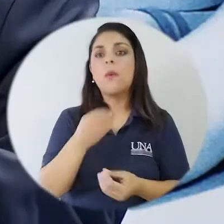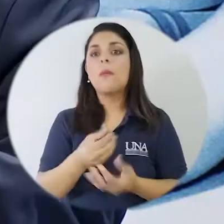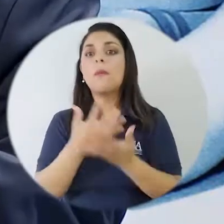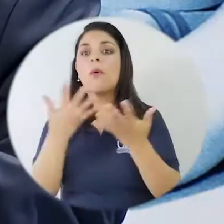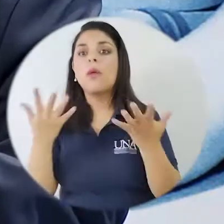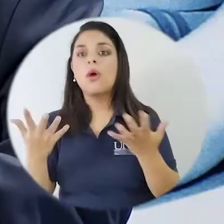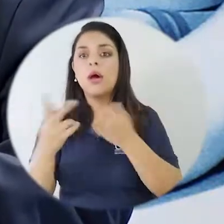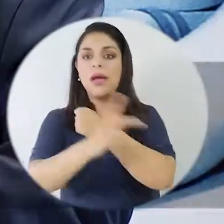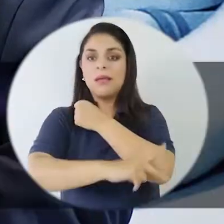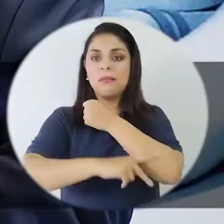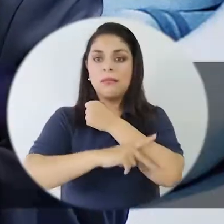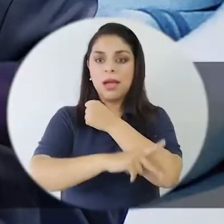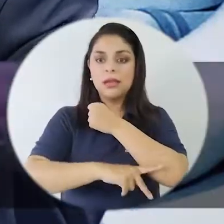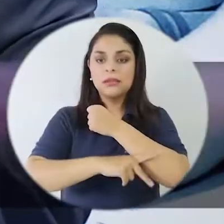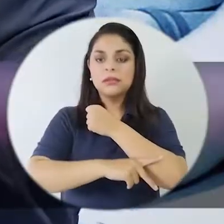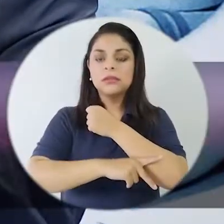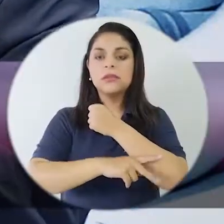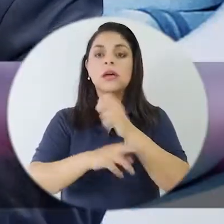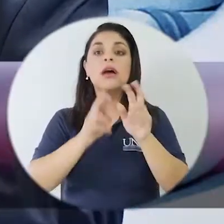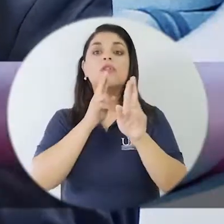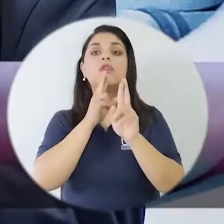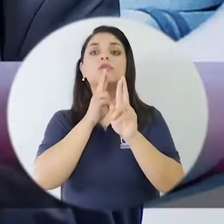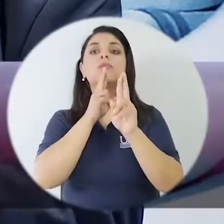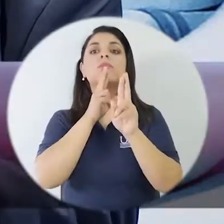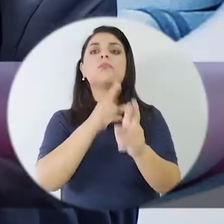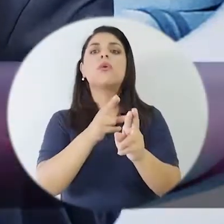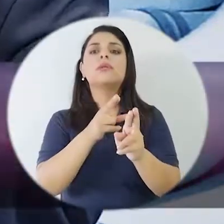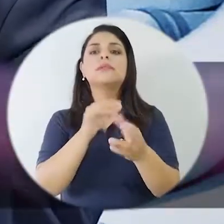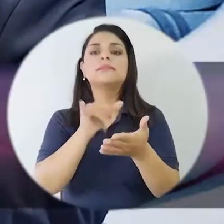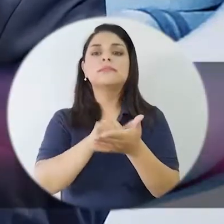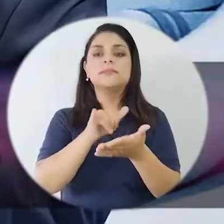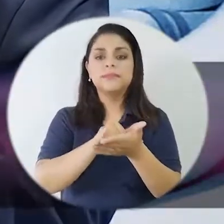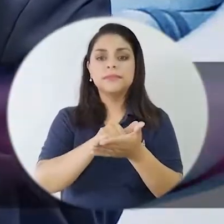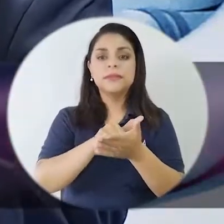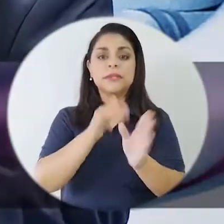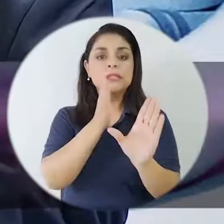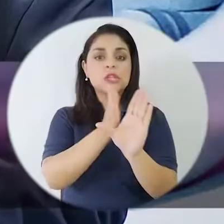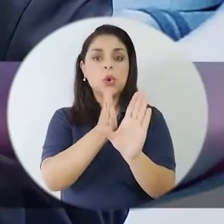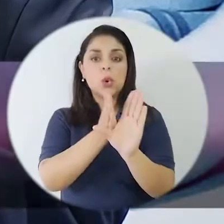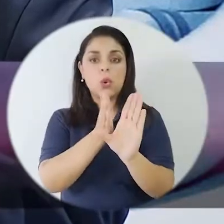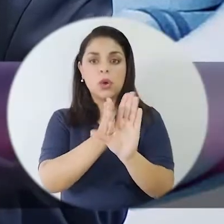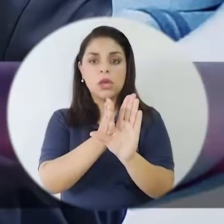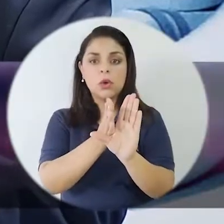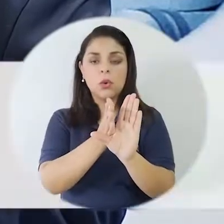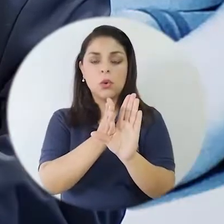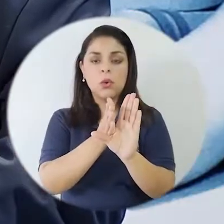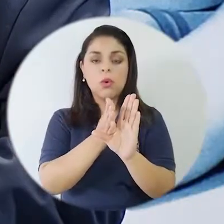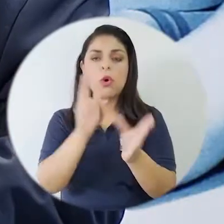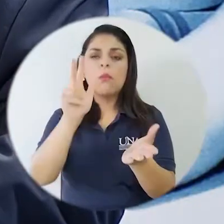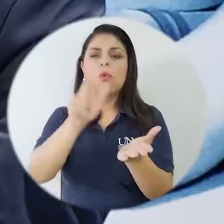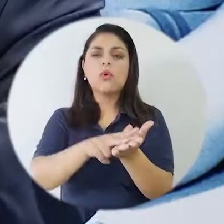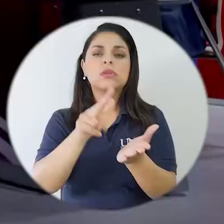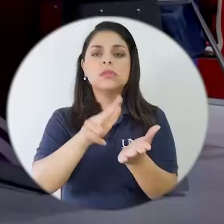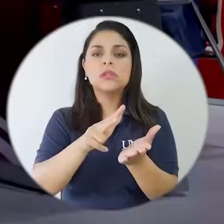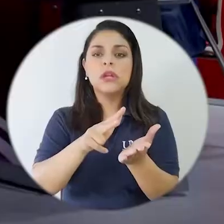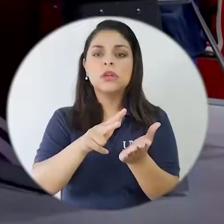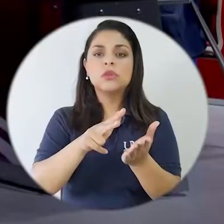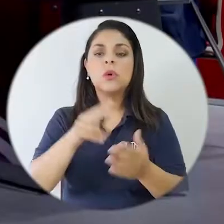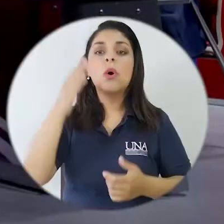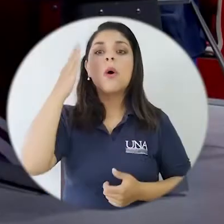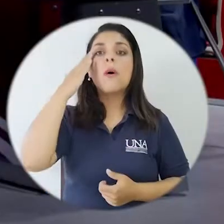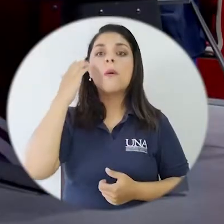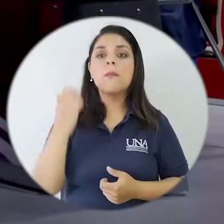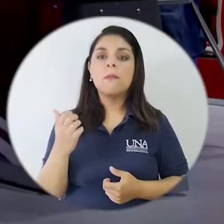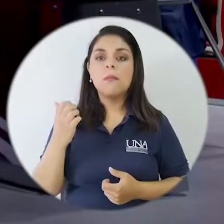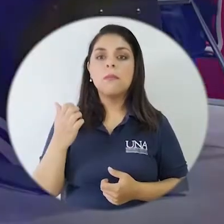responden a esta especie de contrato psicológico, a esta especie de contrato en el cual se tiene la confianza en